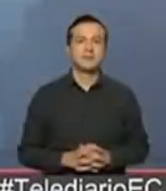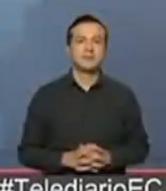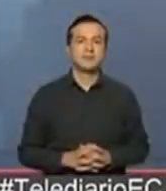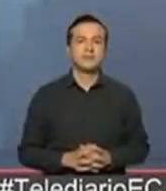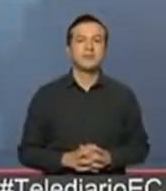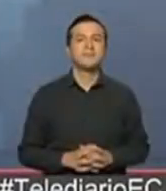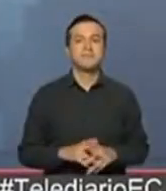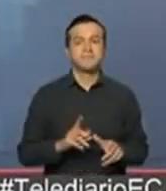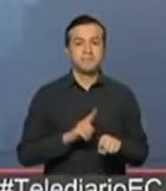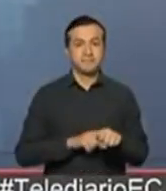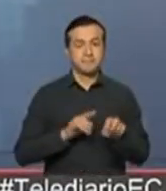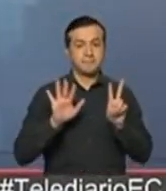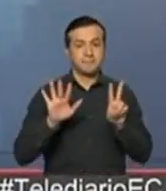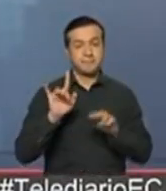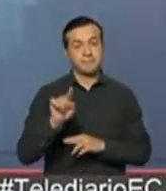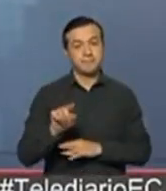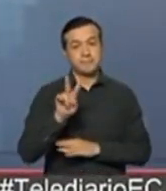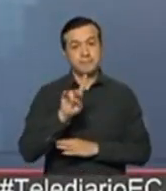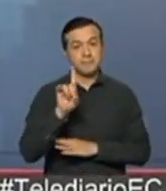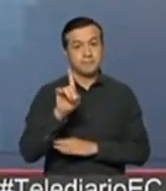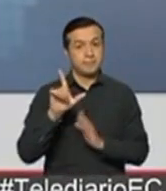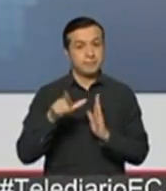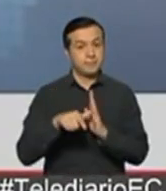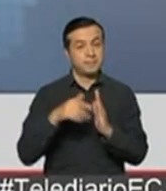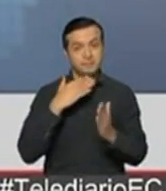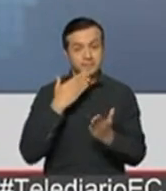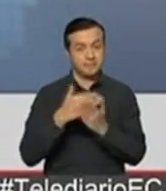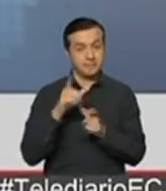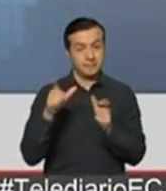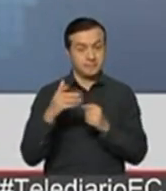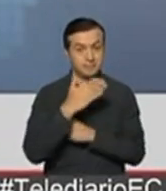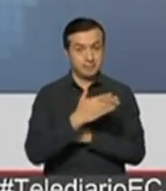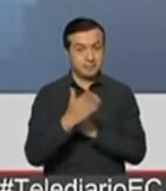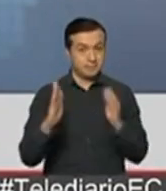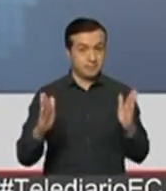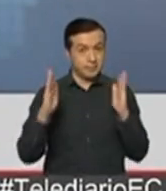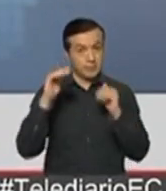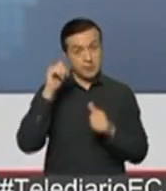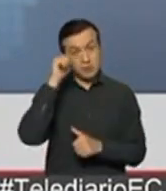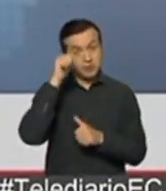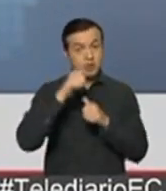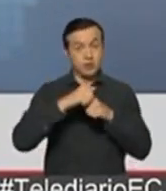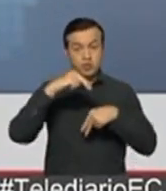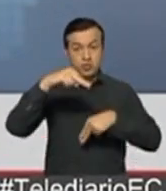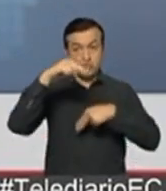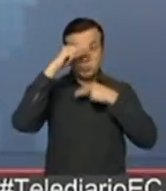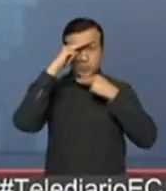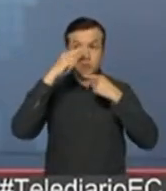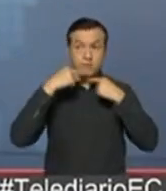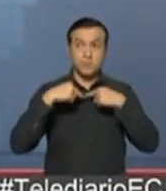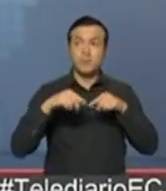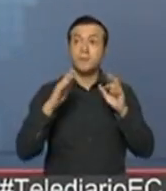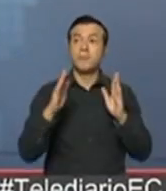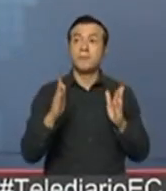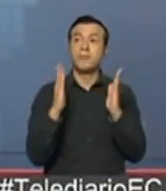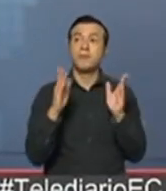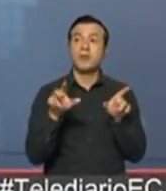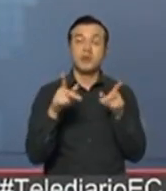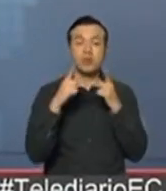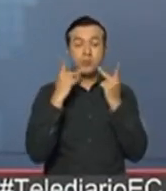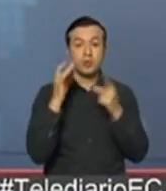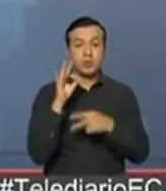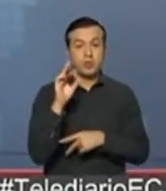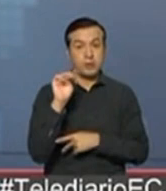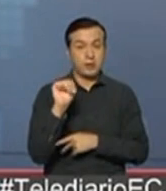7 de la mañana con 21 minutos gracias por seguir en nuestra sintonía recuerde que las entrevistas de primera impresión también las puedes seguir a través de pública